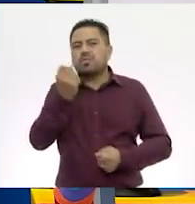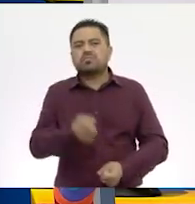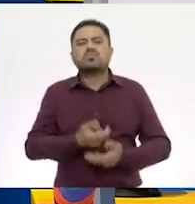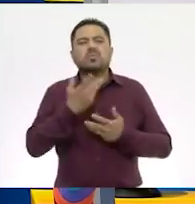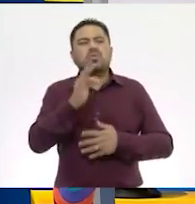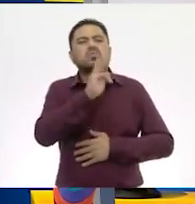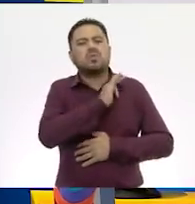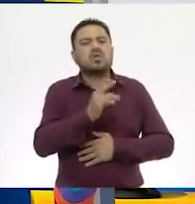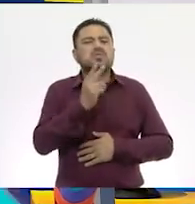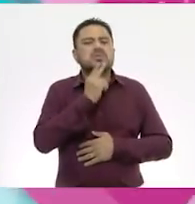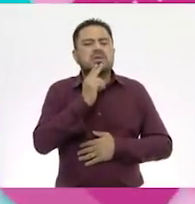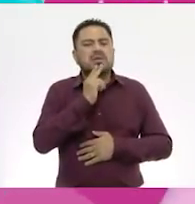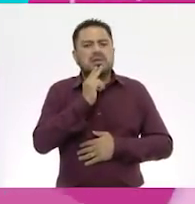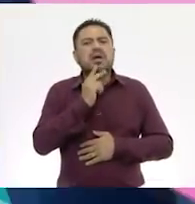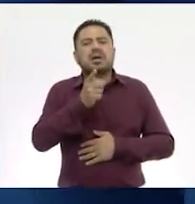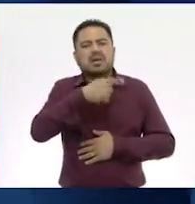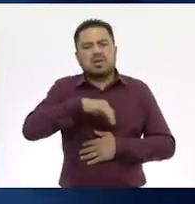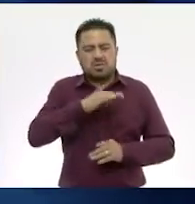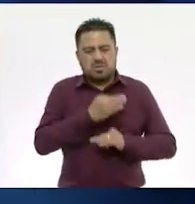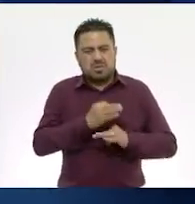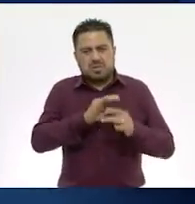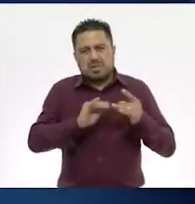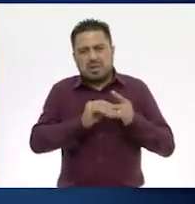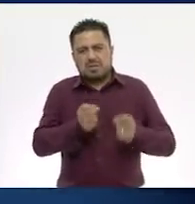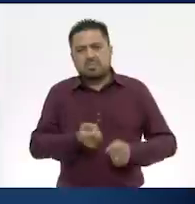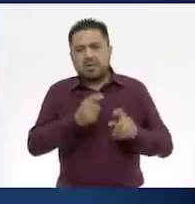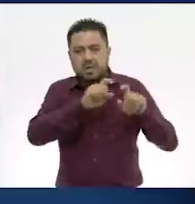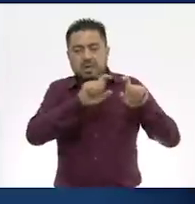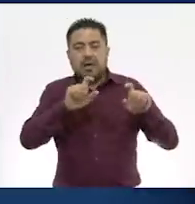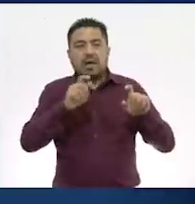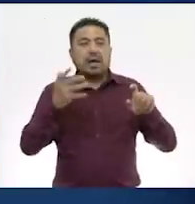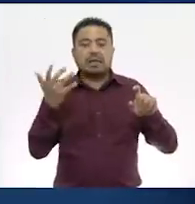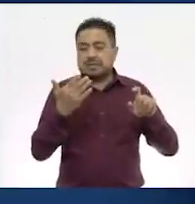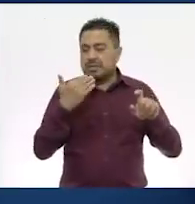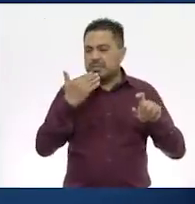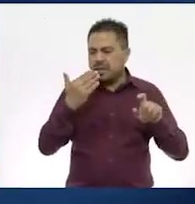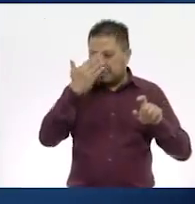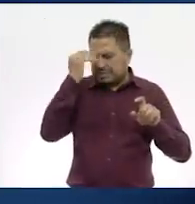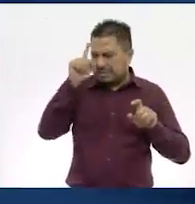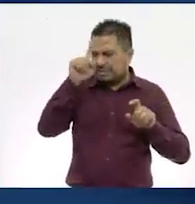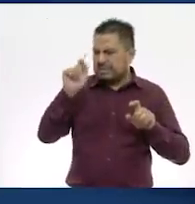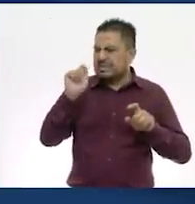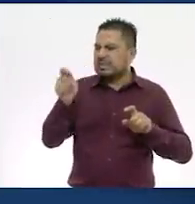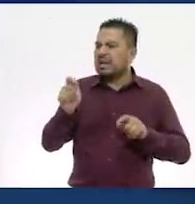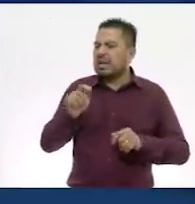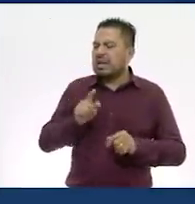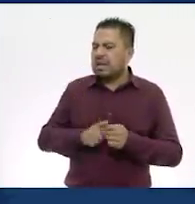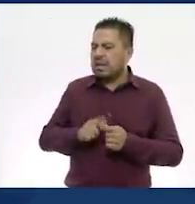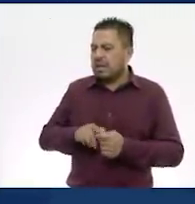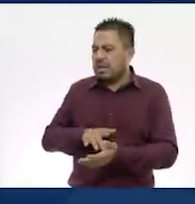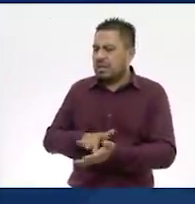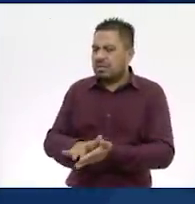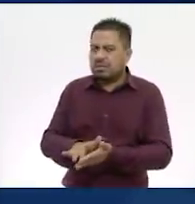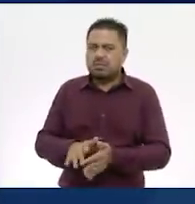que podría servir para hacer la moraleja de nuestra fábula. Haz el bien sin saber a quién.